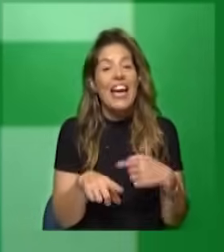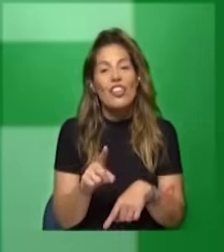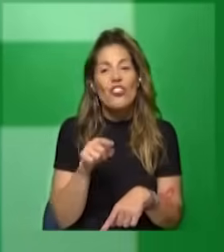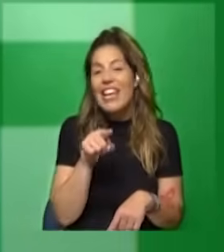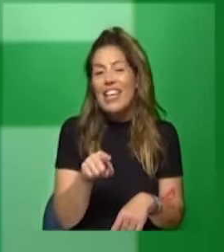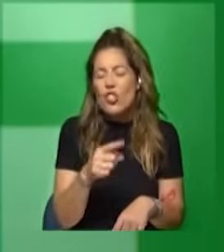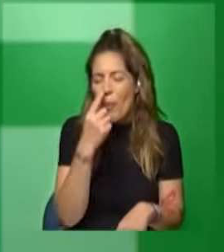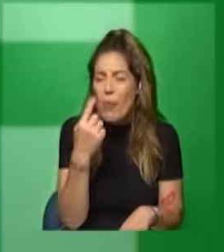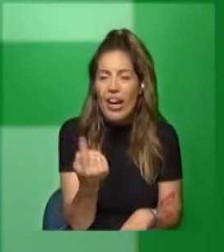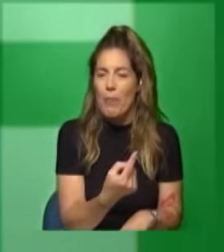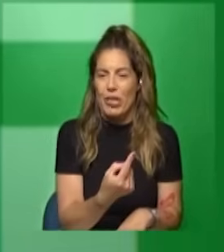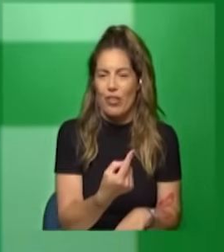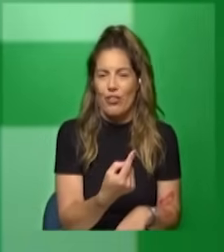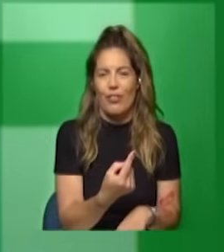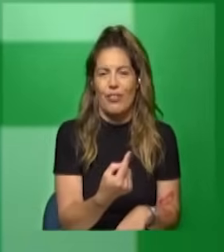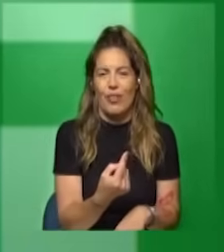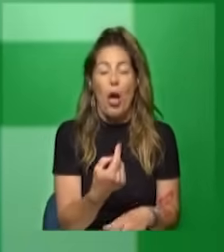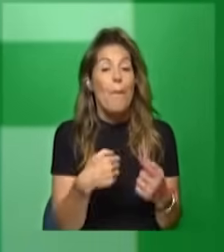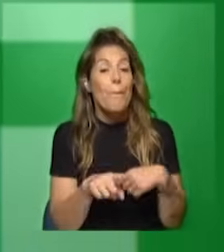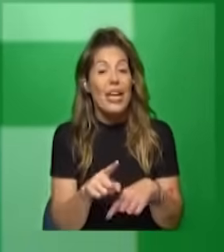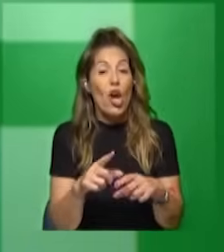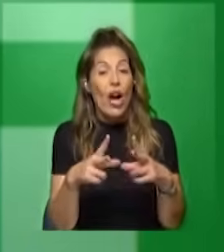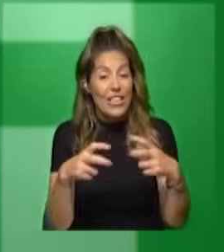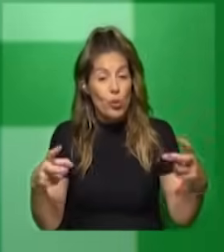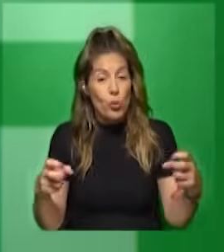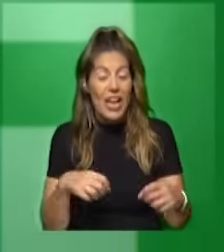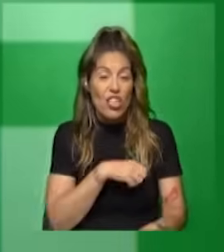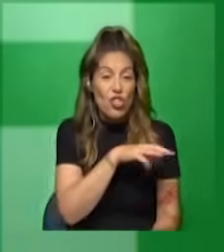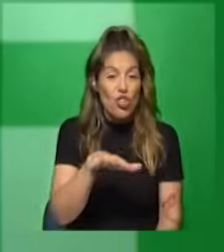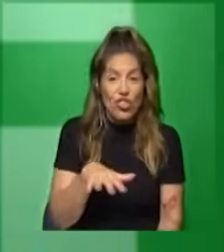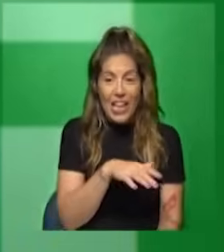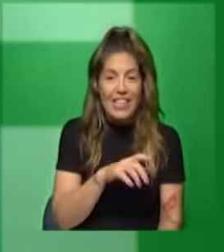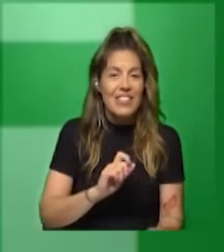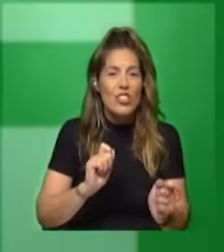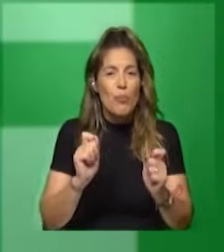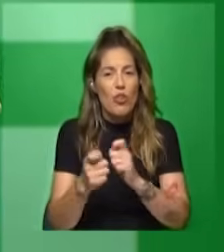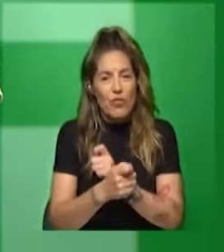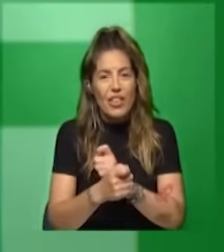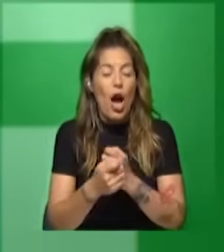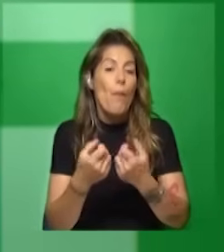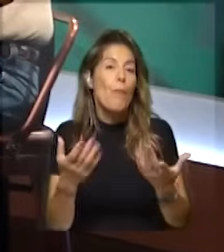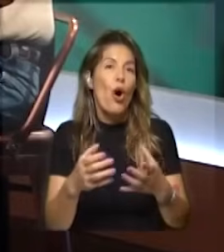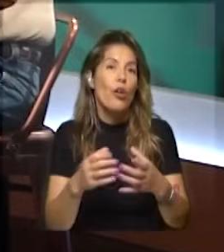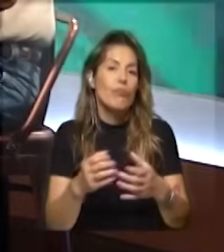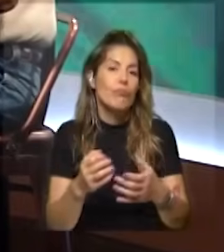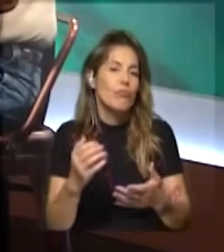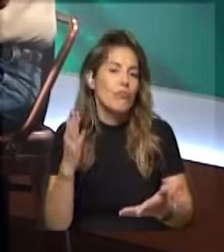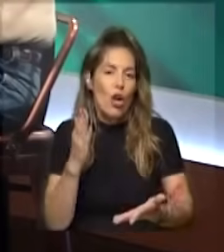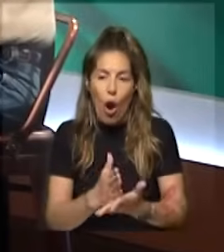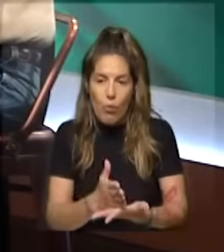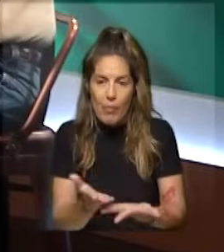eso va muy rápido. Pero las estructuras sociales se modifican, ya sea por grandes golpes